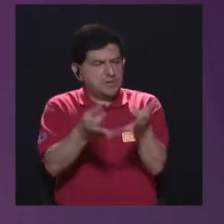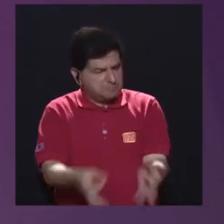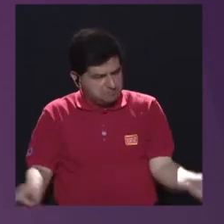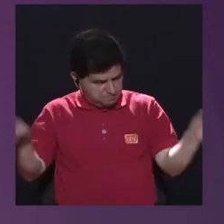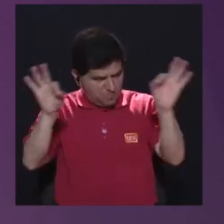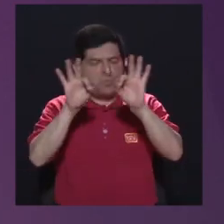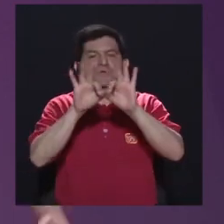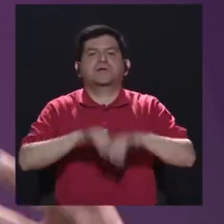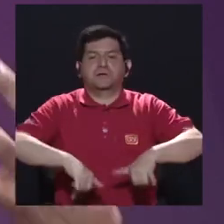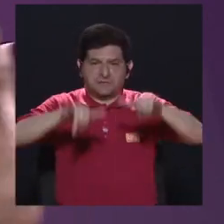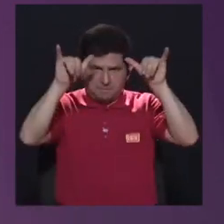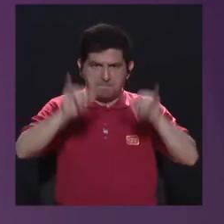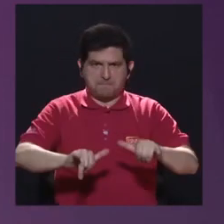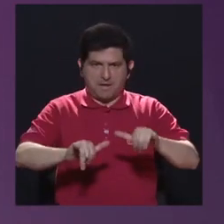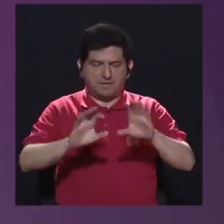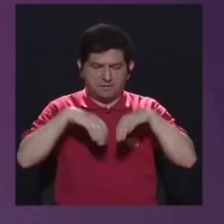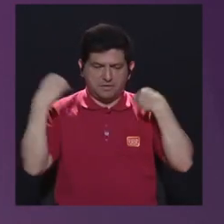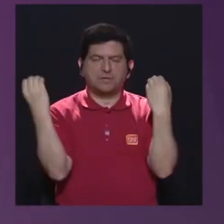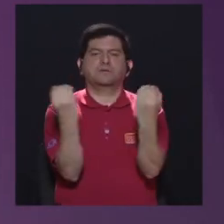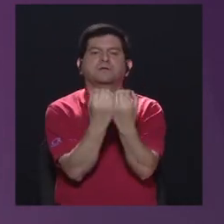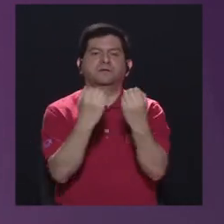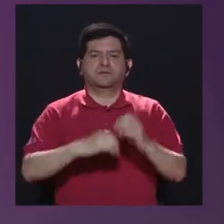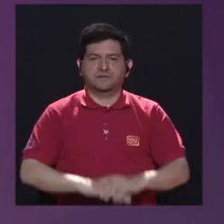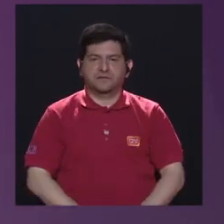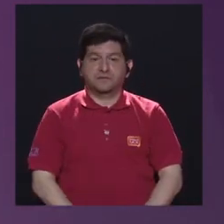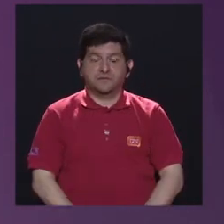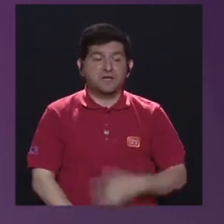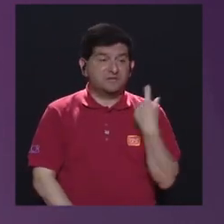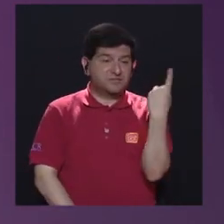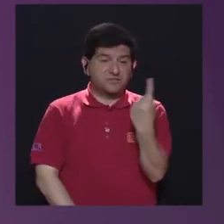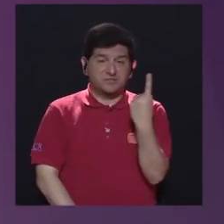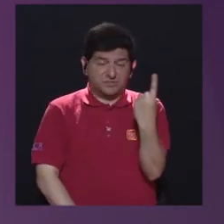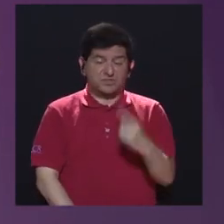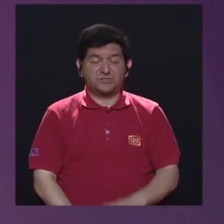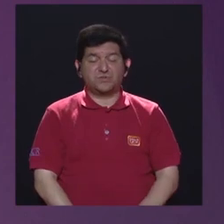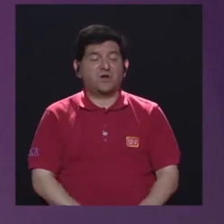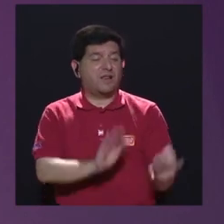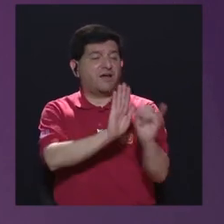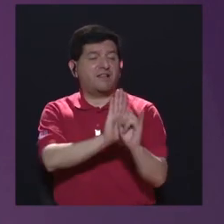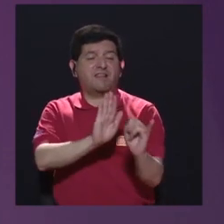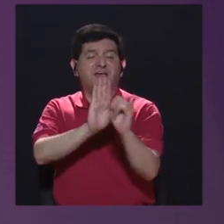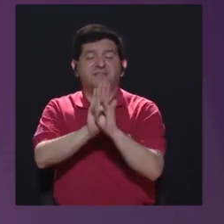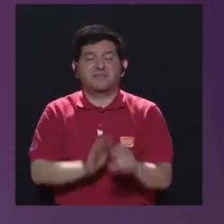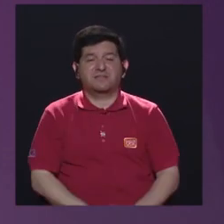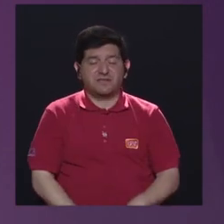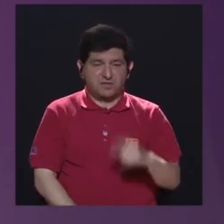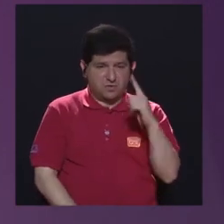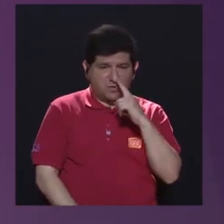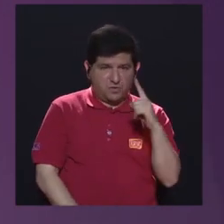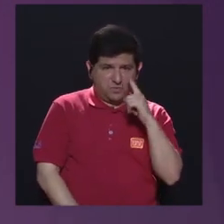poder mantener en una organización, porque si solo fuese en el afán identitario de prostitutos con